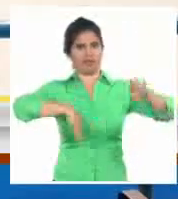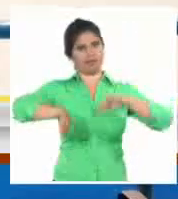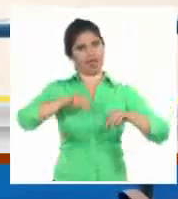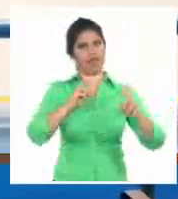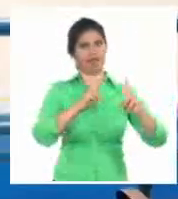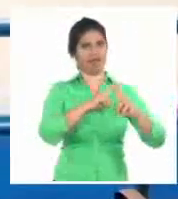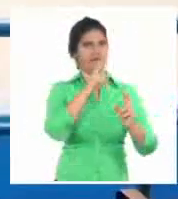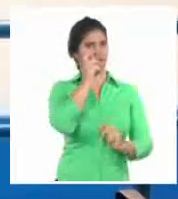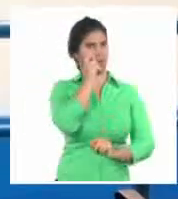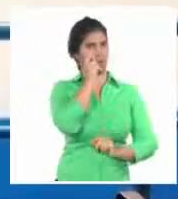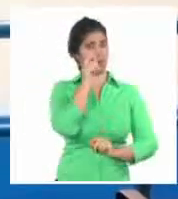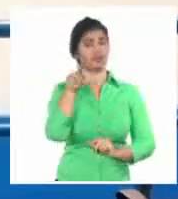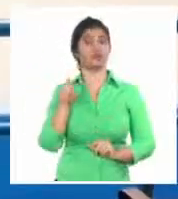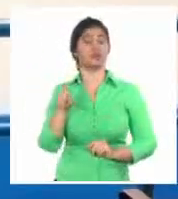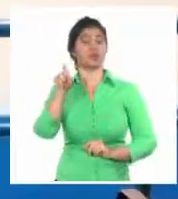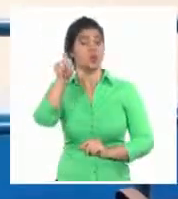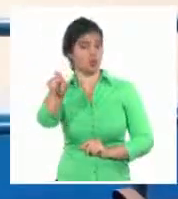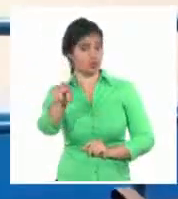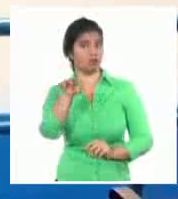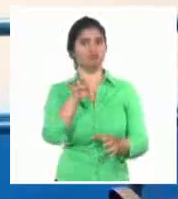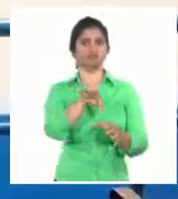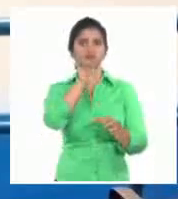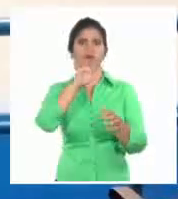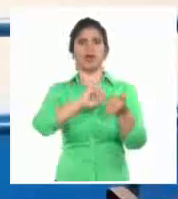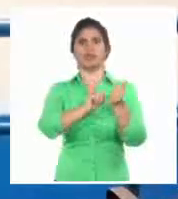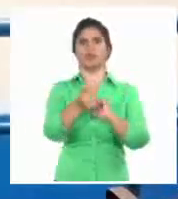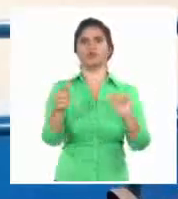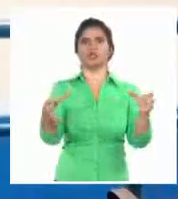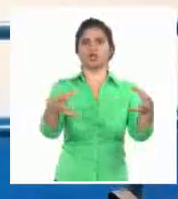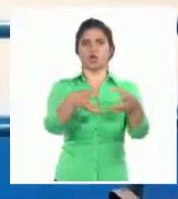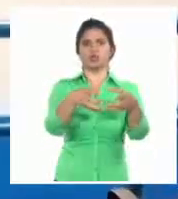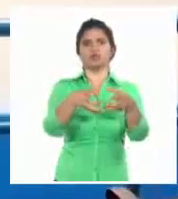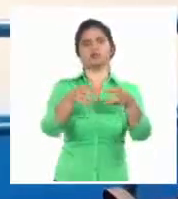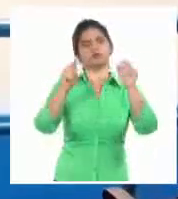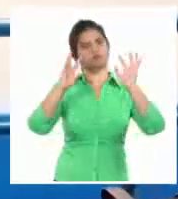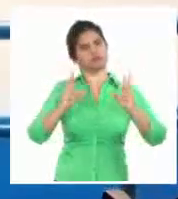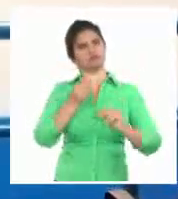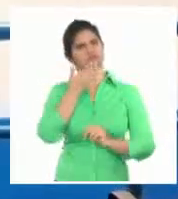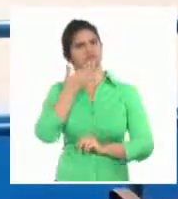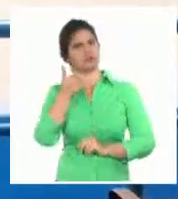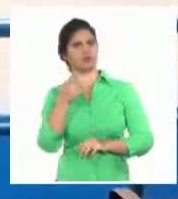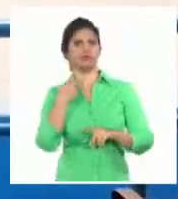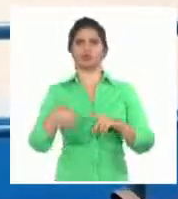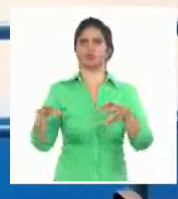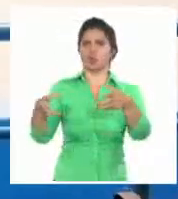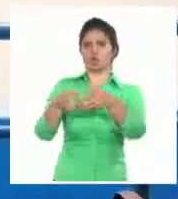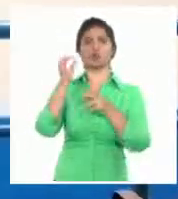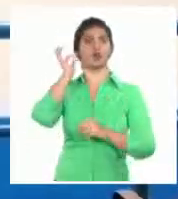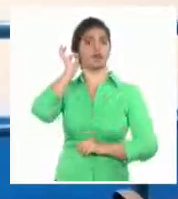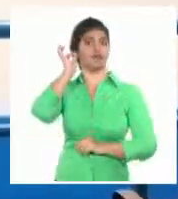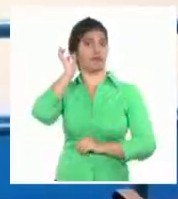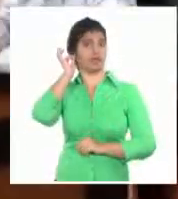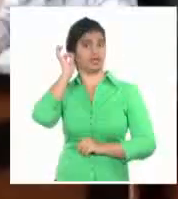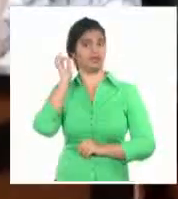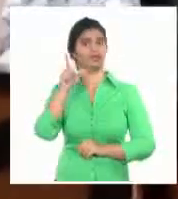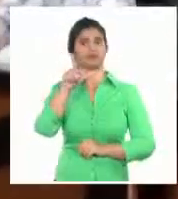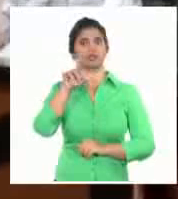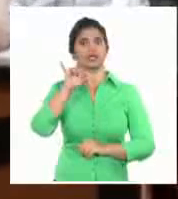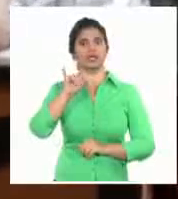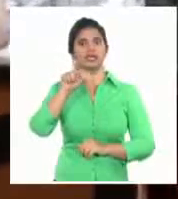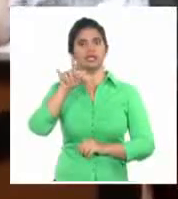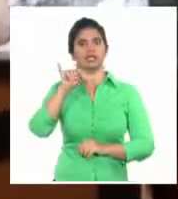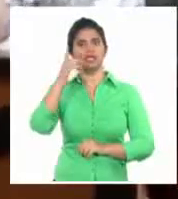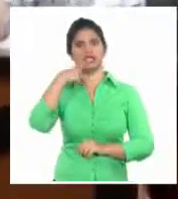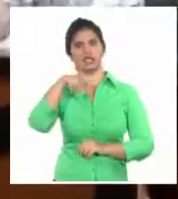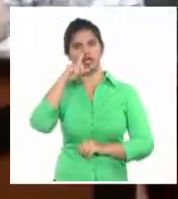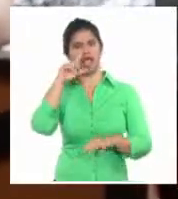Alay. Este último fue el atleta de deporte colectivo más destacado, mientras que su par en el sexo femenino fue Lilian Tornés, de softball.